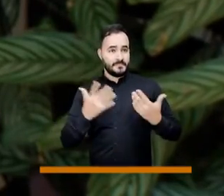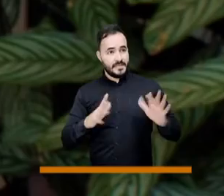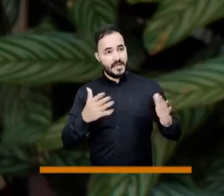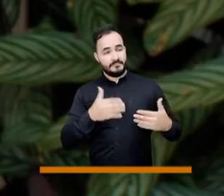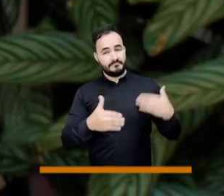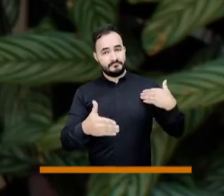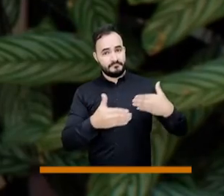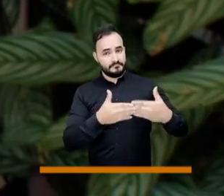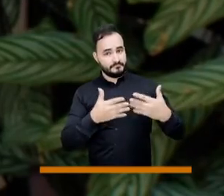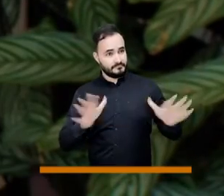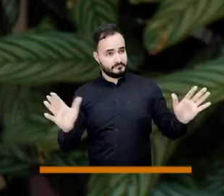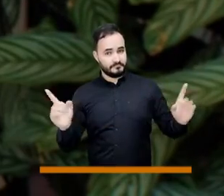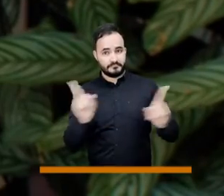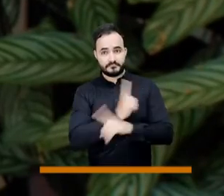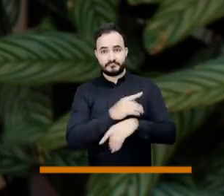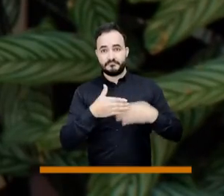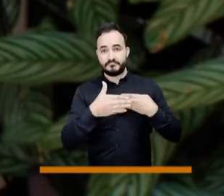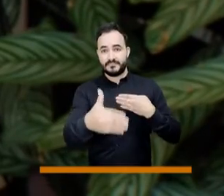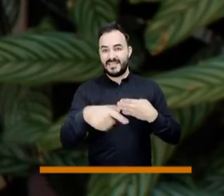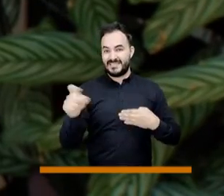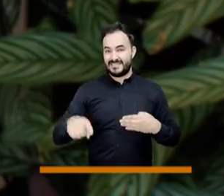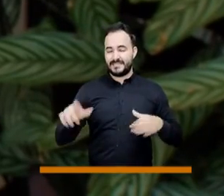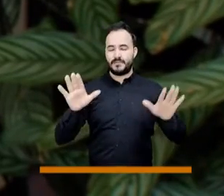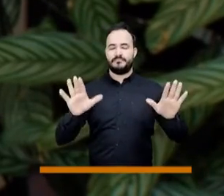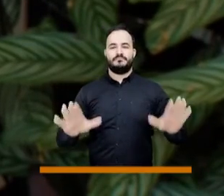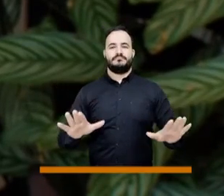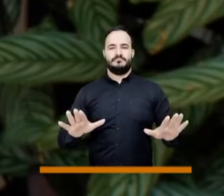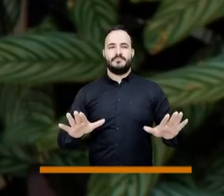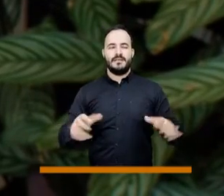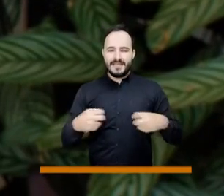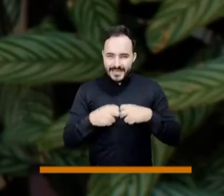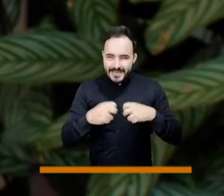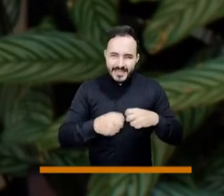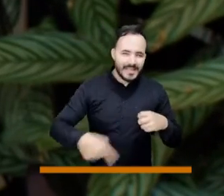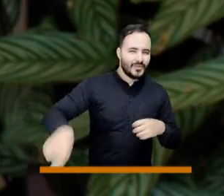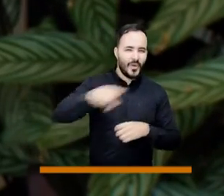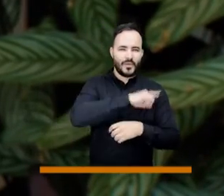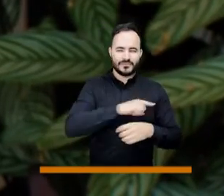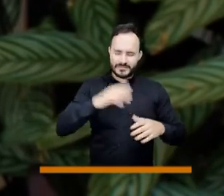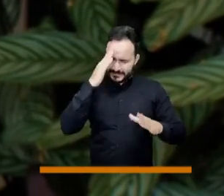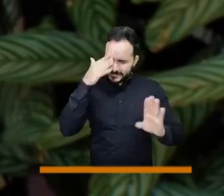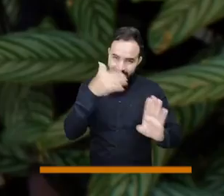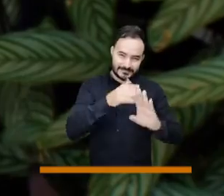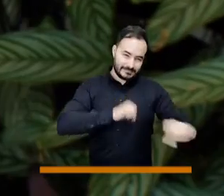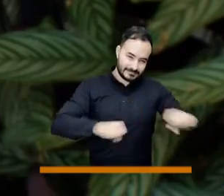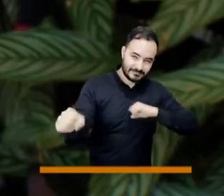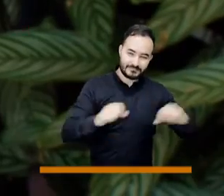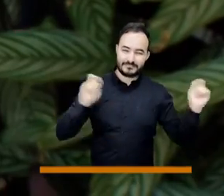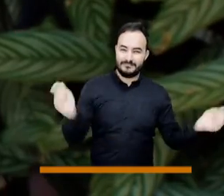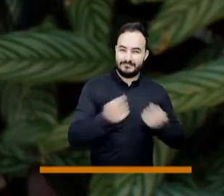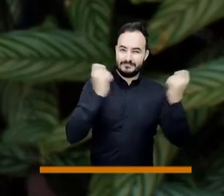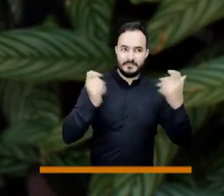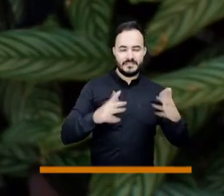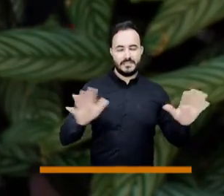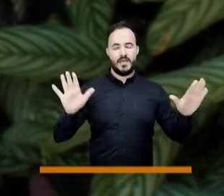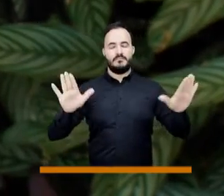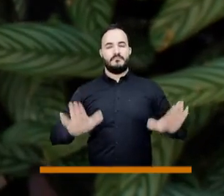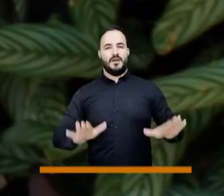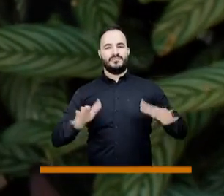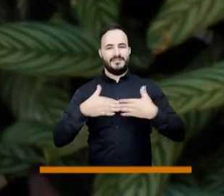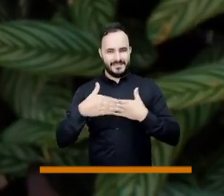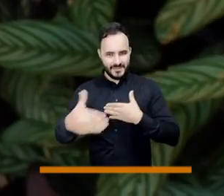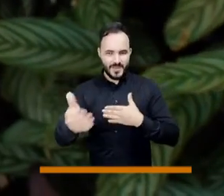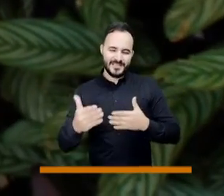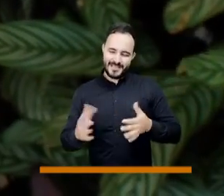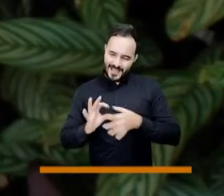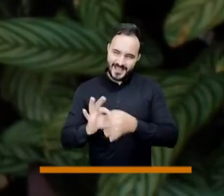ciudad, después de este proceso, necesita una pausa. Reencauzar toda esa energía de las campañas y las disputas para que